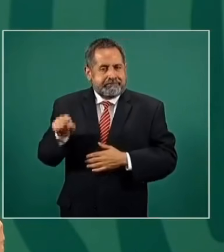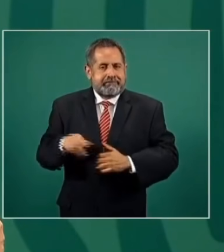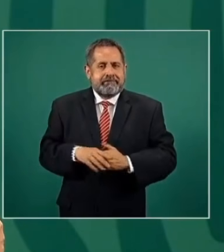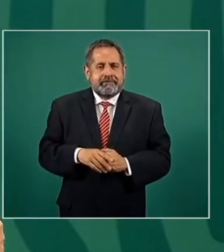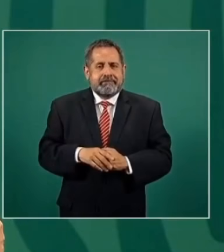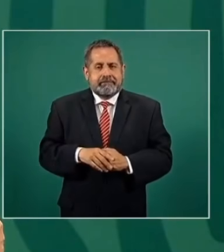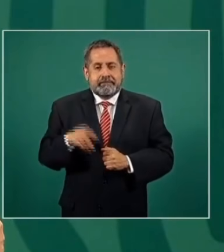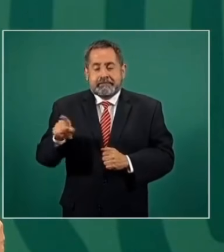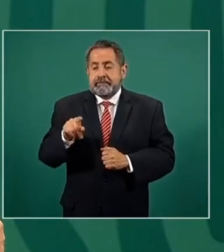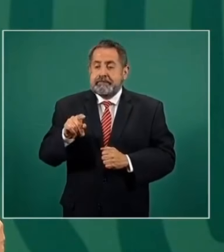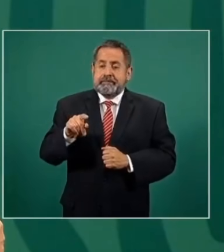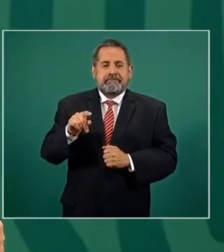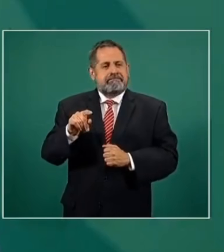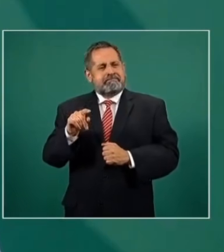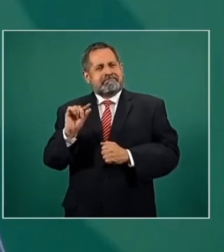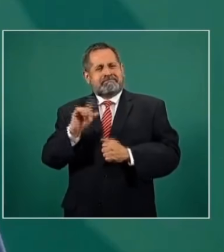que el emérito